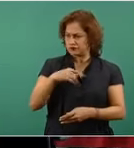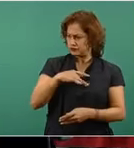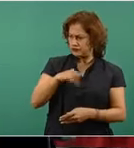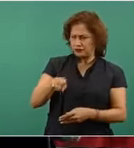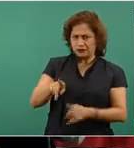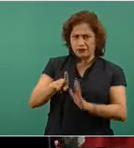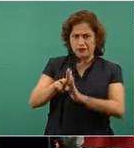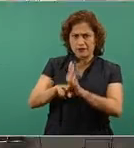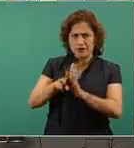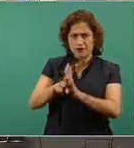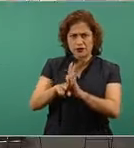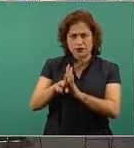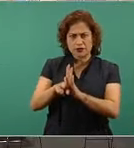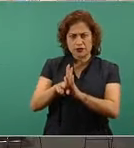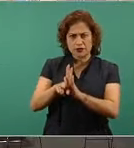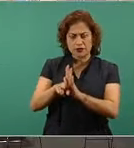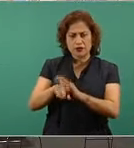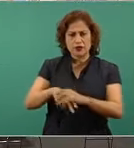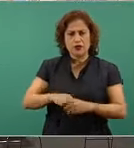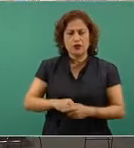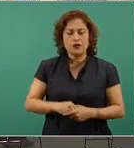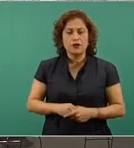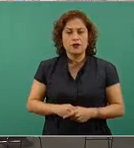se conservó en la diapositiva.